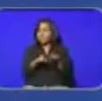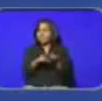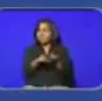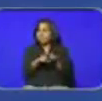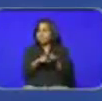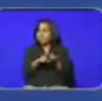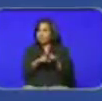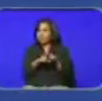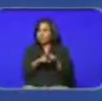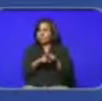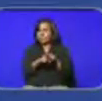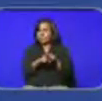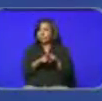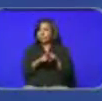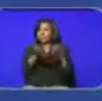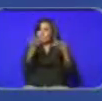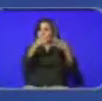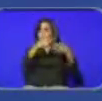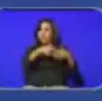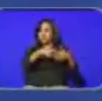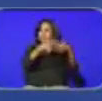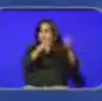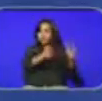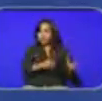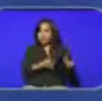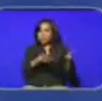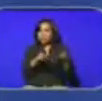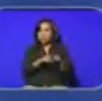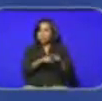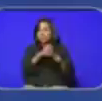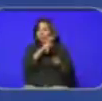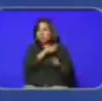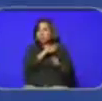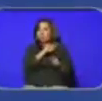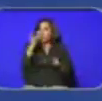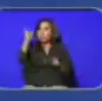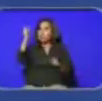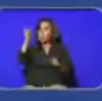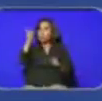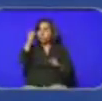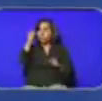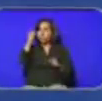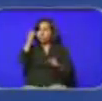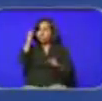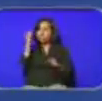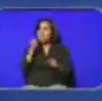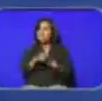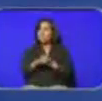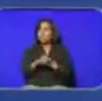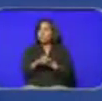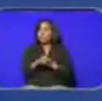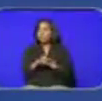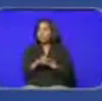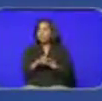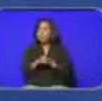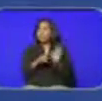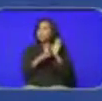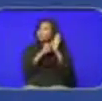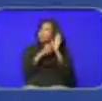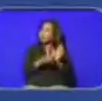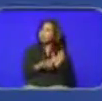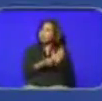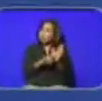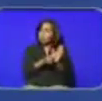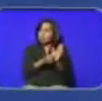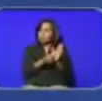involucrados miembros del Estado, incluso personal dentro de la misma institución. Eso garantiza que haya